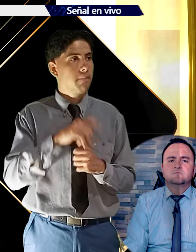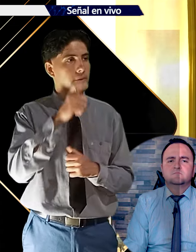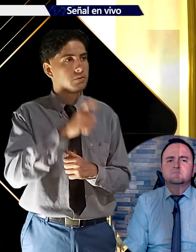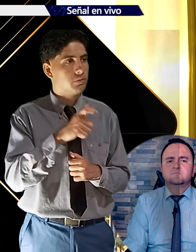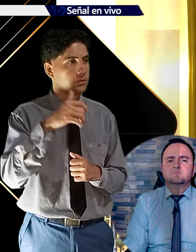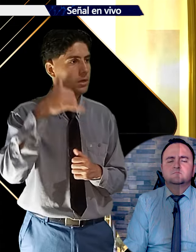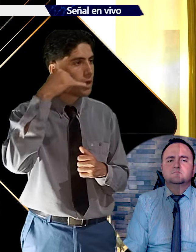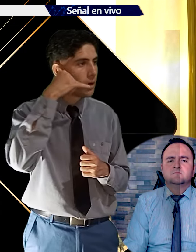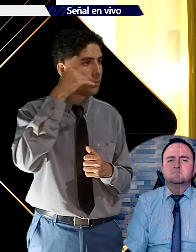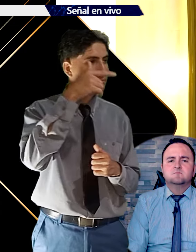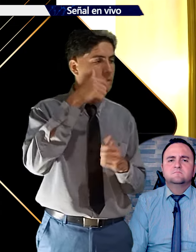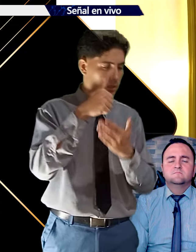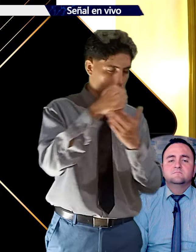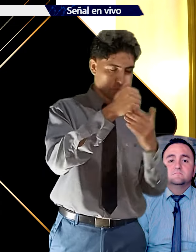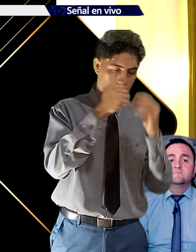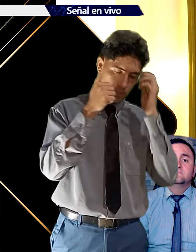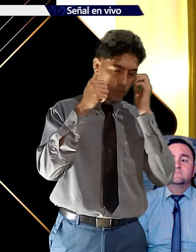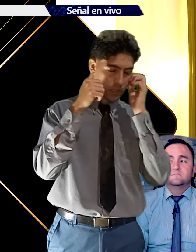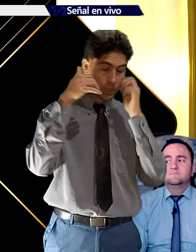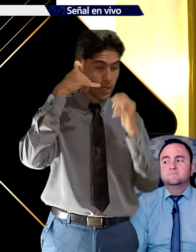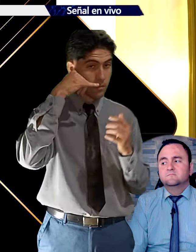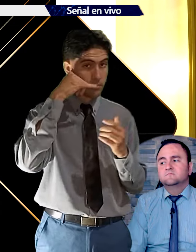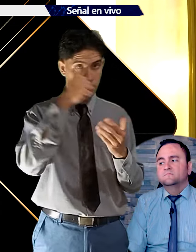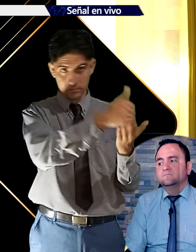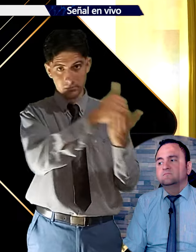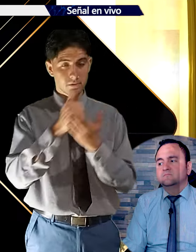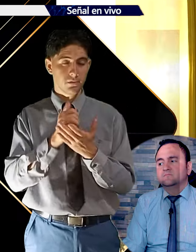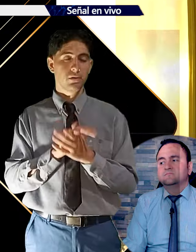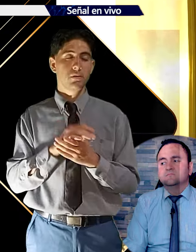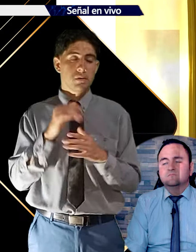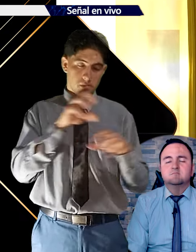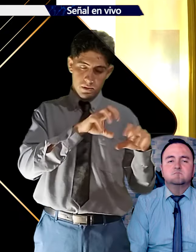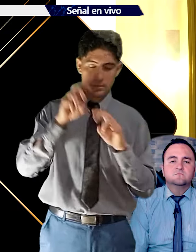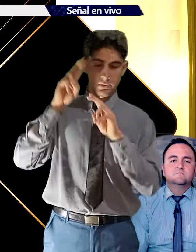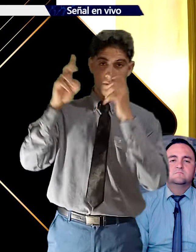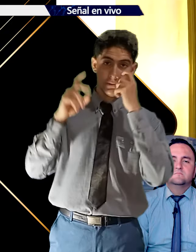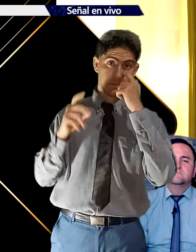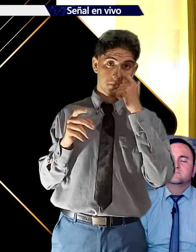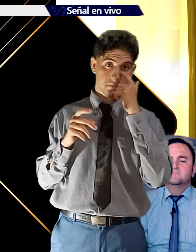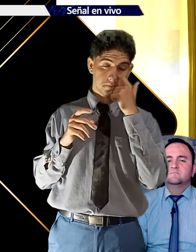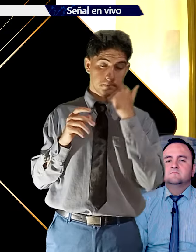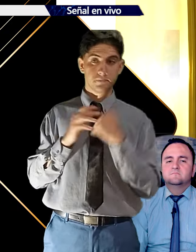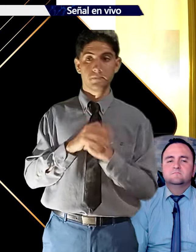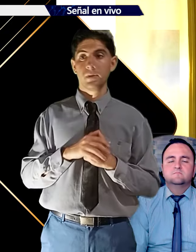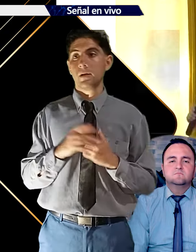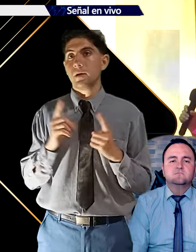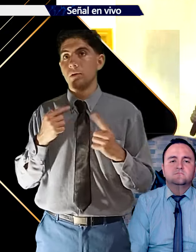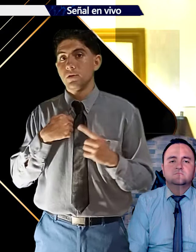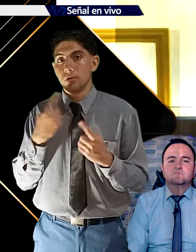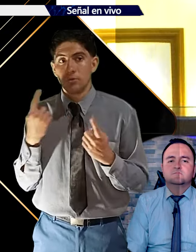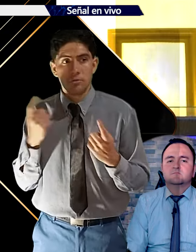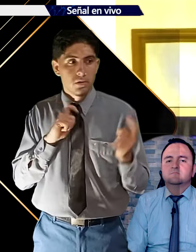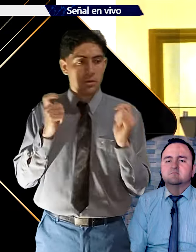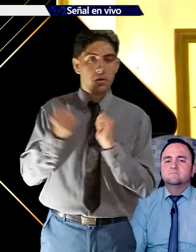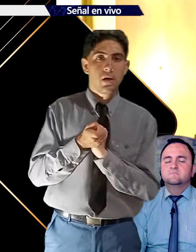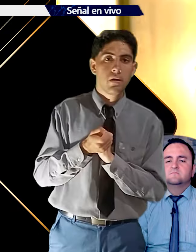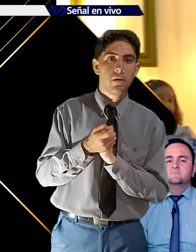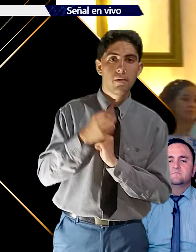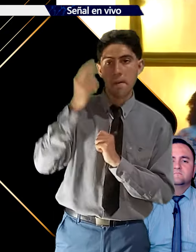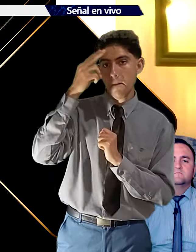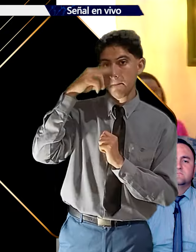líder de intercesión en la iglesia, en la congregación. Y déjeme decirle, hermano, yo a veces pienso: si yo no hubiera hecho cambios, ¿qué hubiera pasado con mi hija?